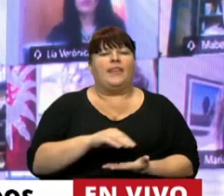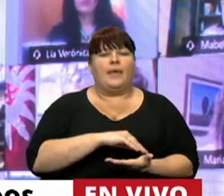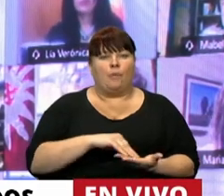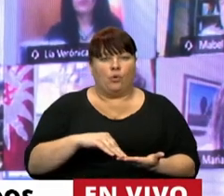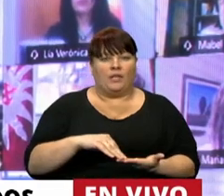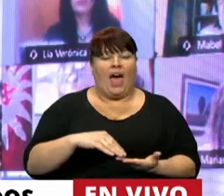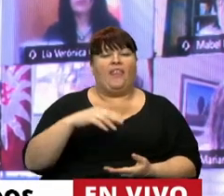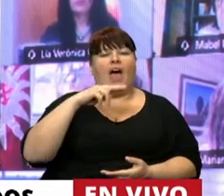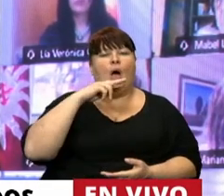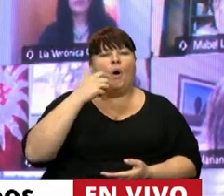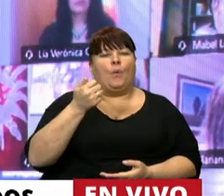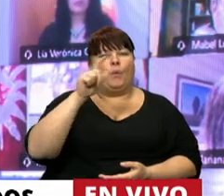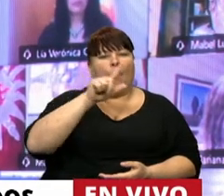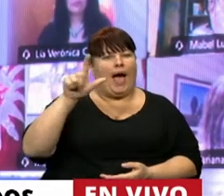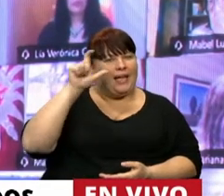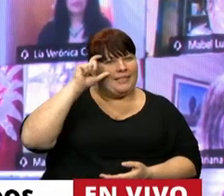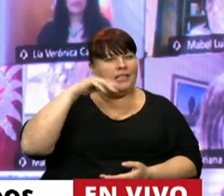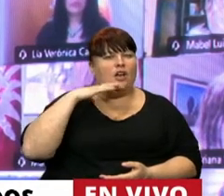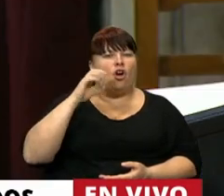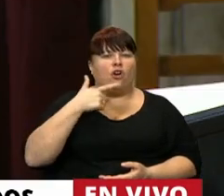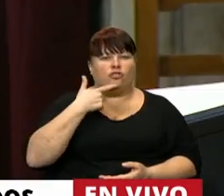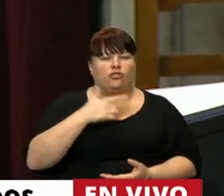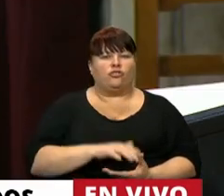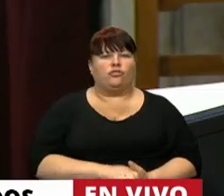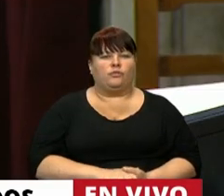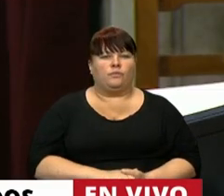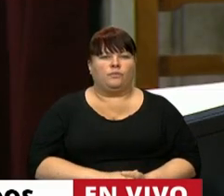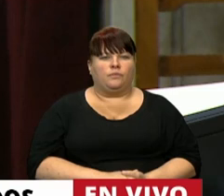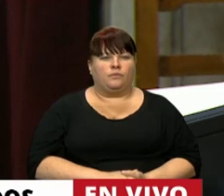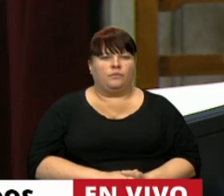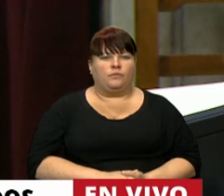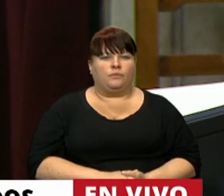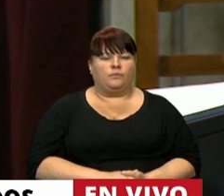Diputada Fernanda Vallejos.